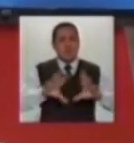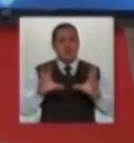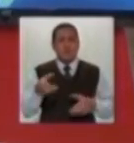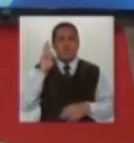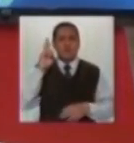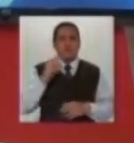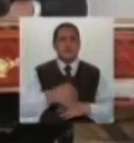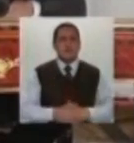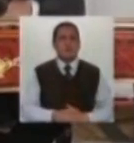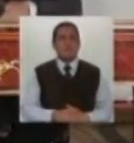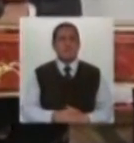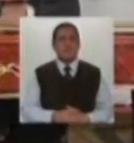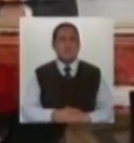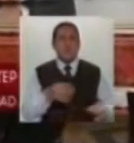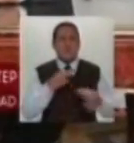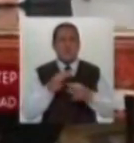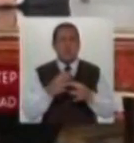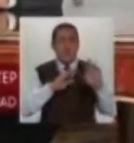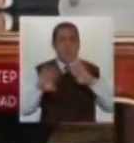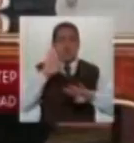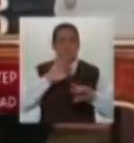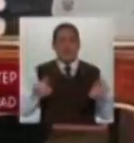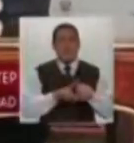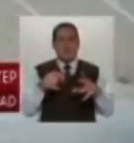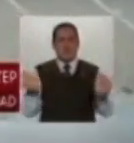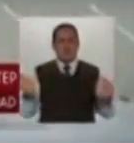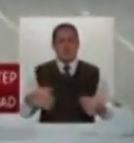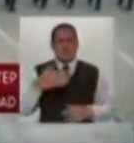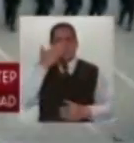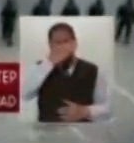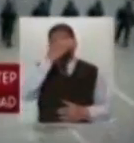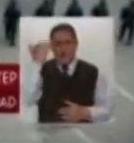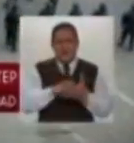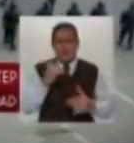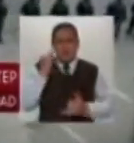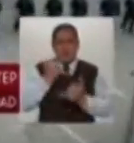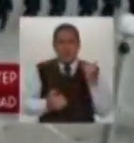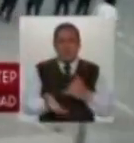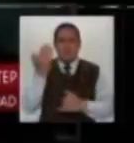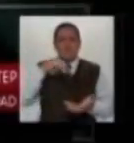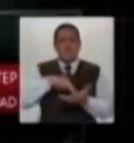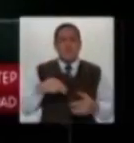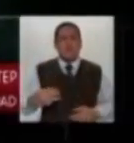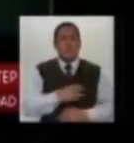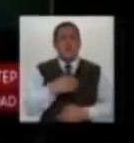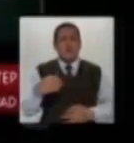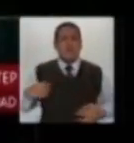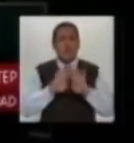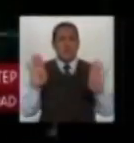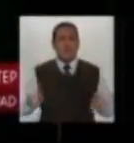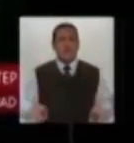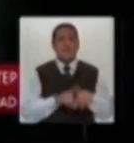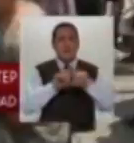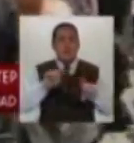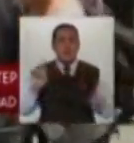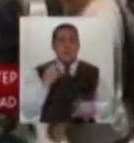magisterio. No dudó en mostrar su preocupación por los actos vandálicos registrados el último martes en el local del Ministerio de Educación y también